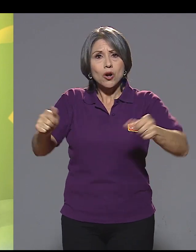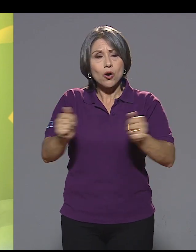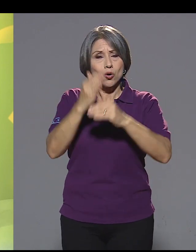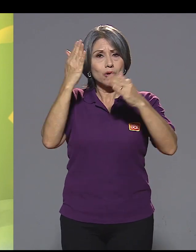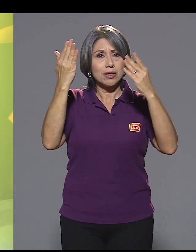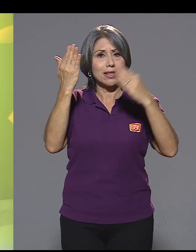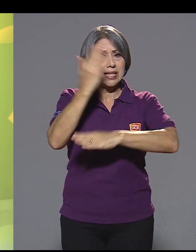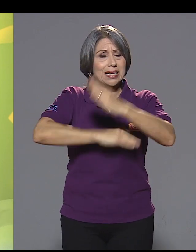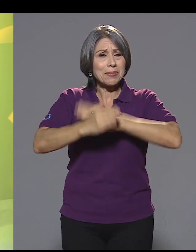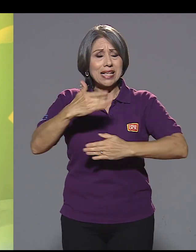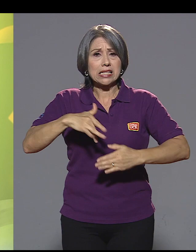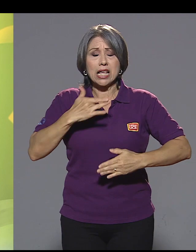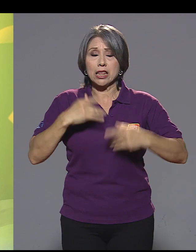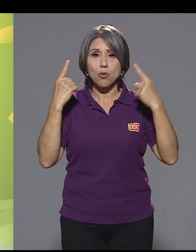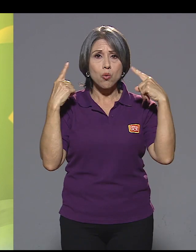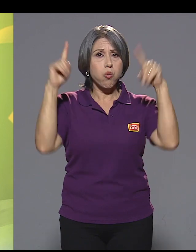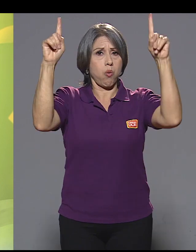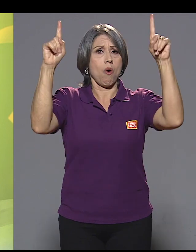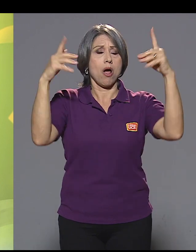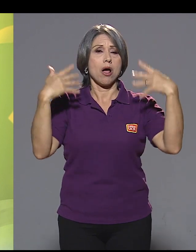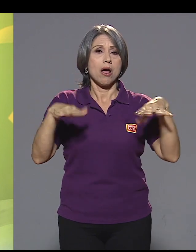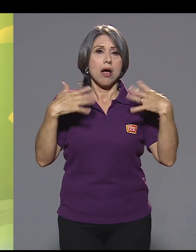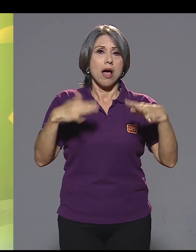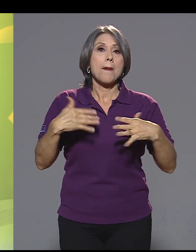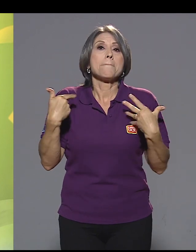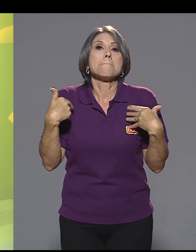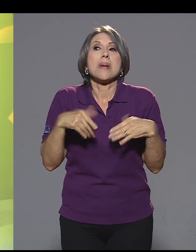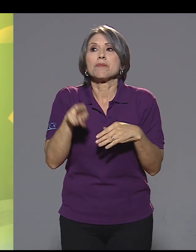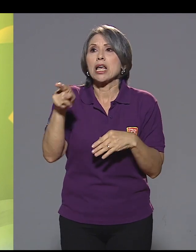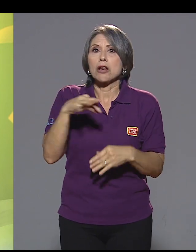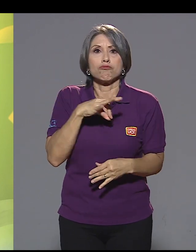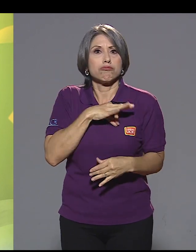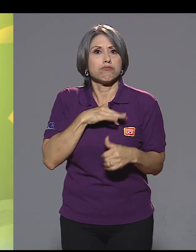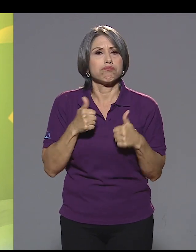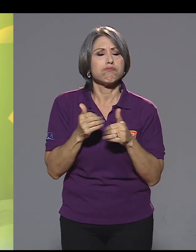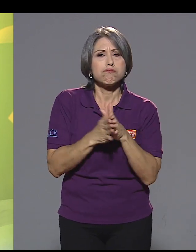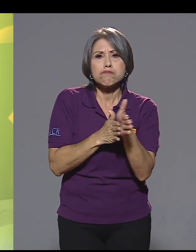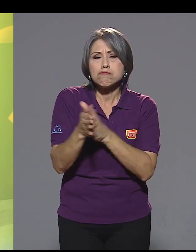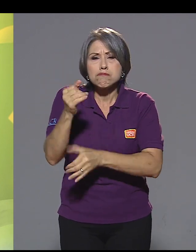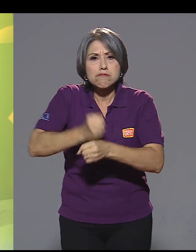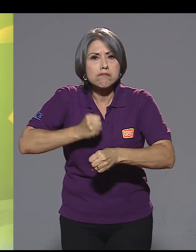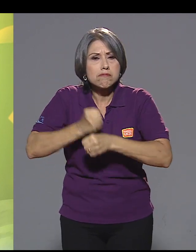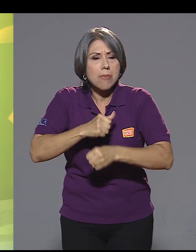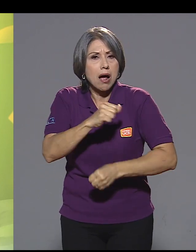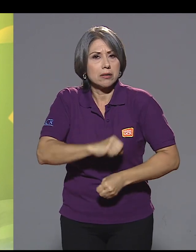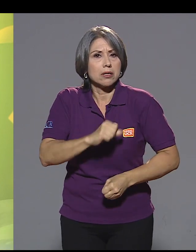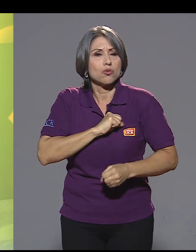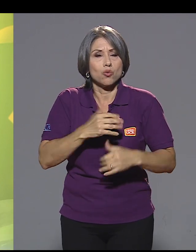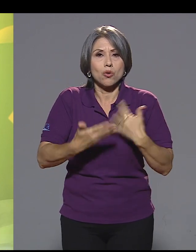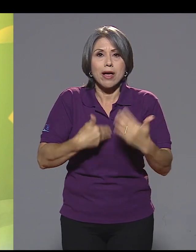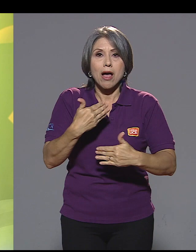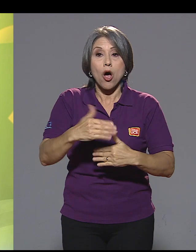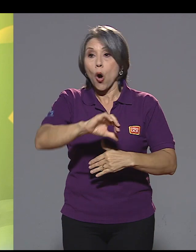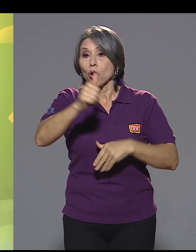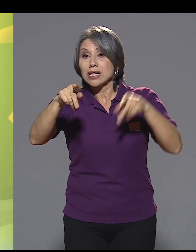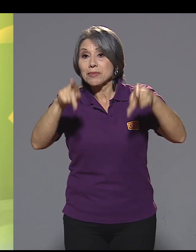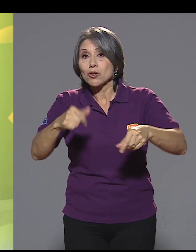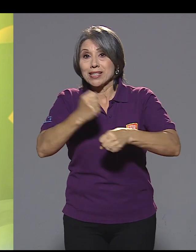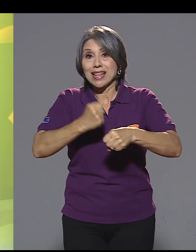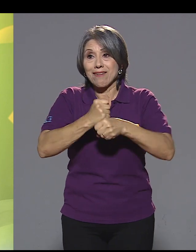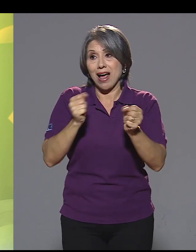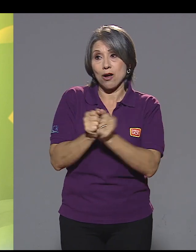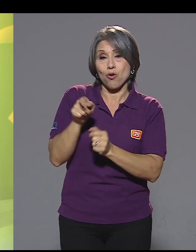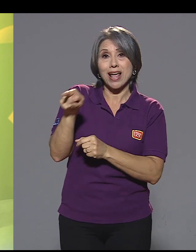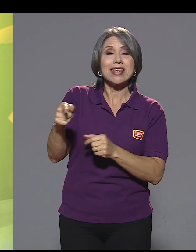discapacidad, que más bien resulta beneficioso a nivel de rendimiento y al nivel de la actitud de las demás personas que